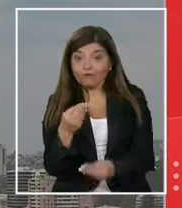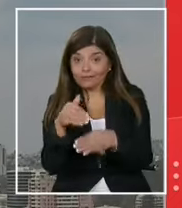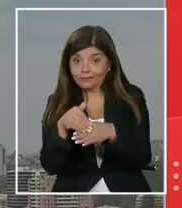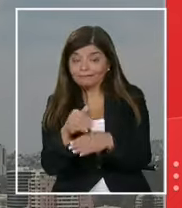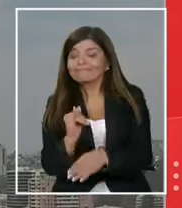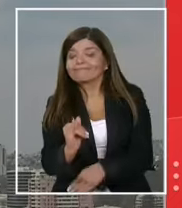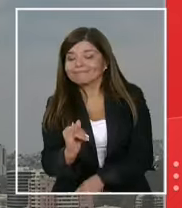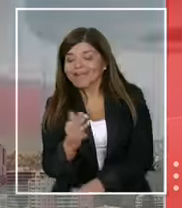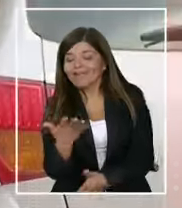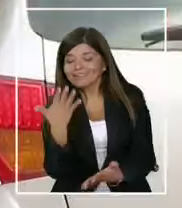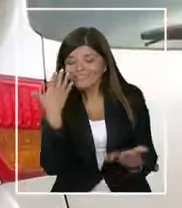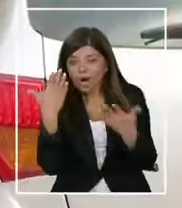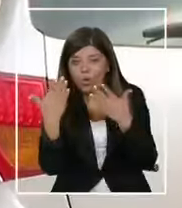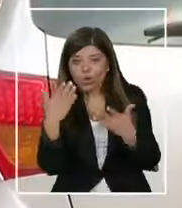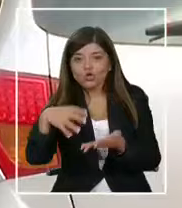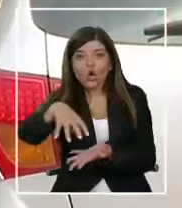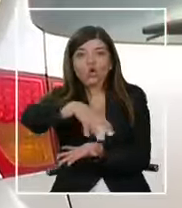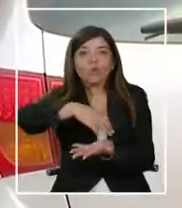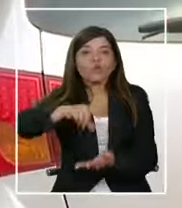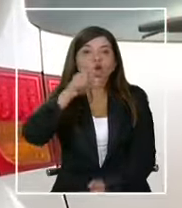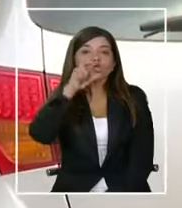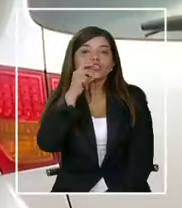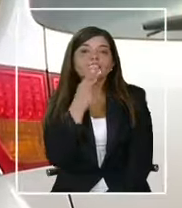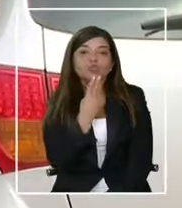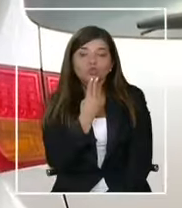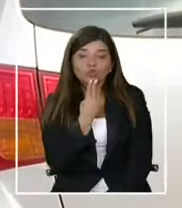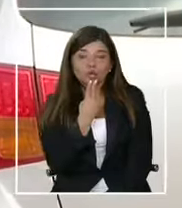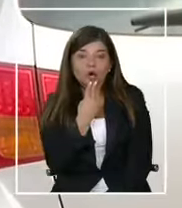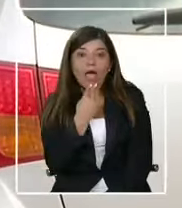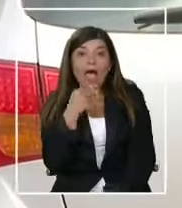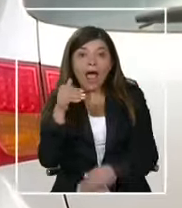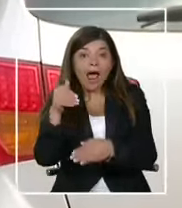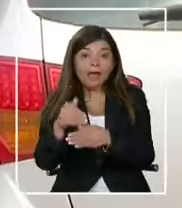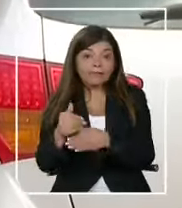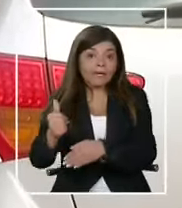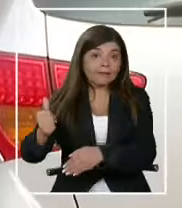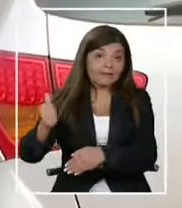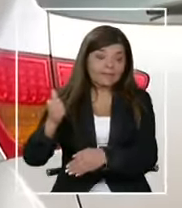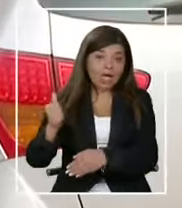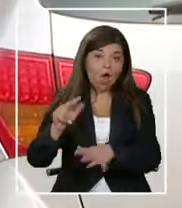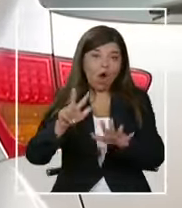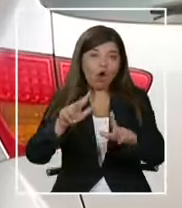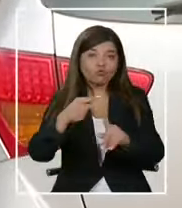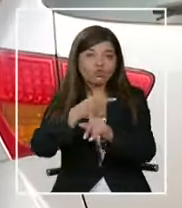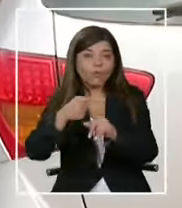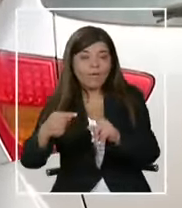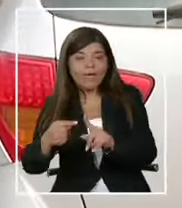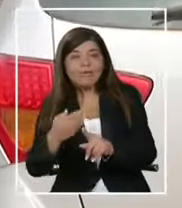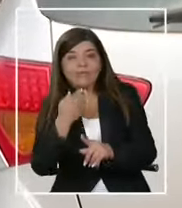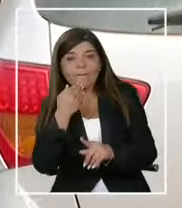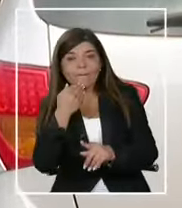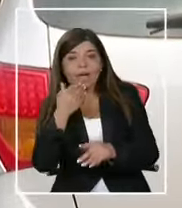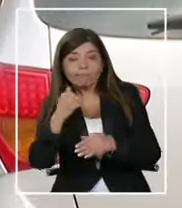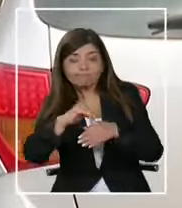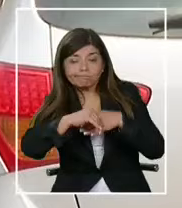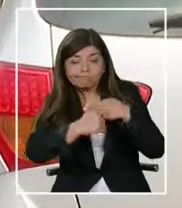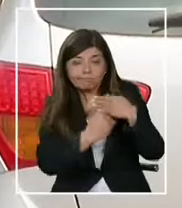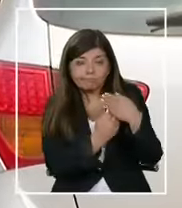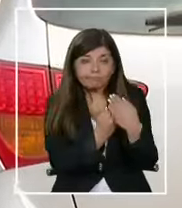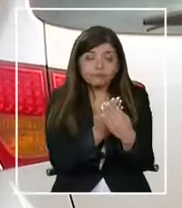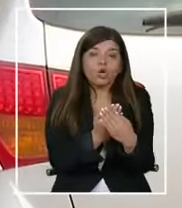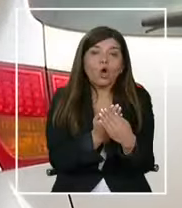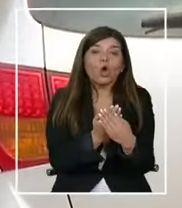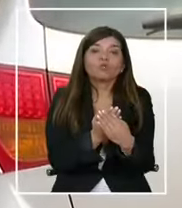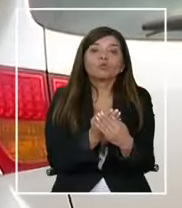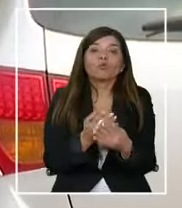Buenas tardes, Nico. Te saludamos desde la comuna de Constitución, donde durante horas de la tarde de ayer, a eso de las 8:30, y también durante la madrugada, se